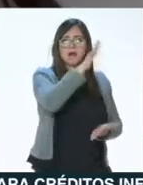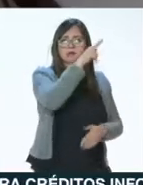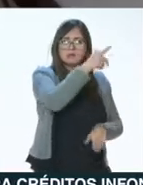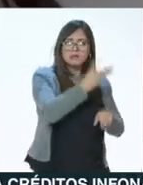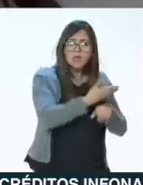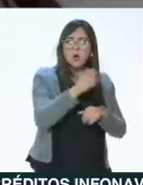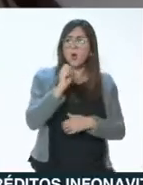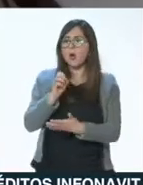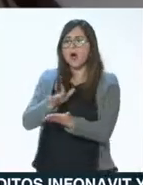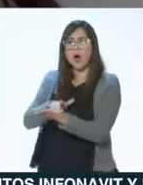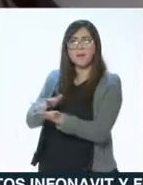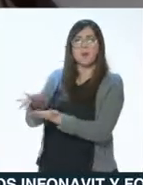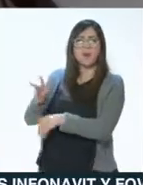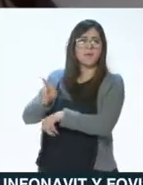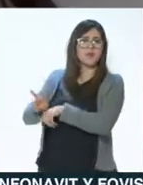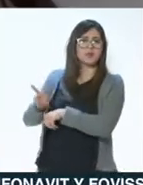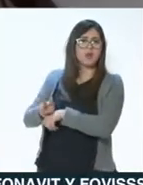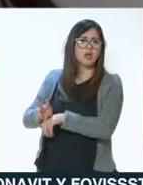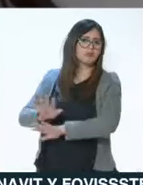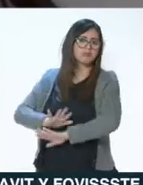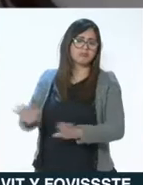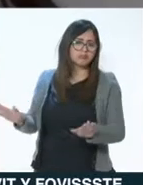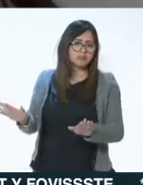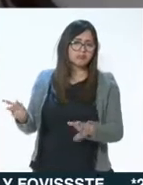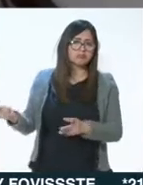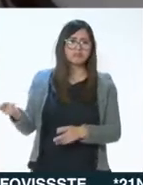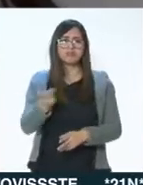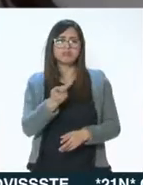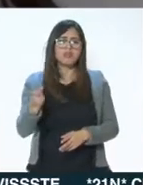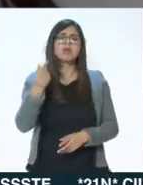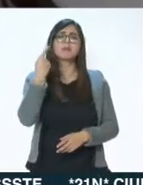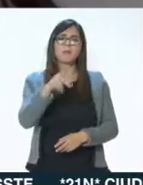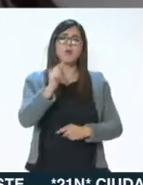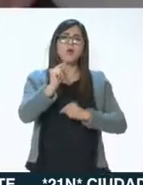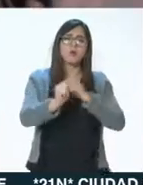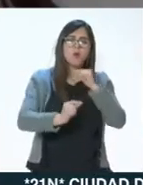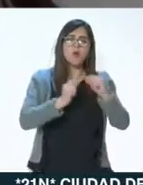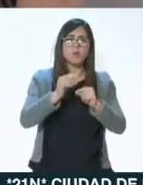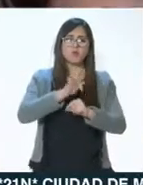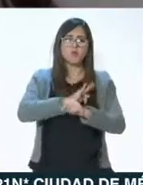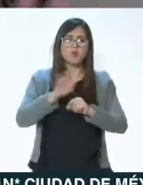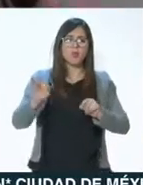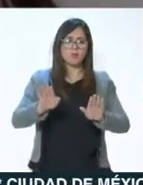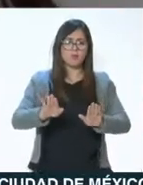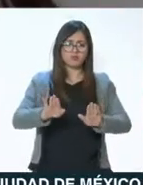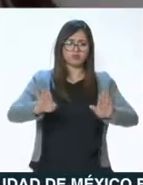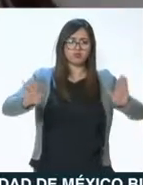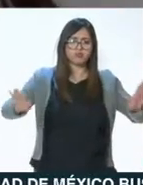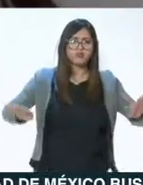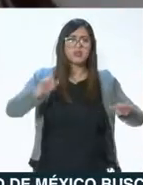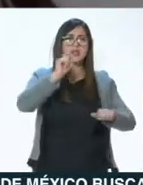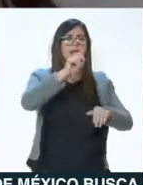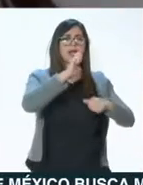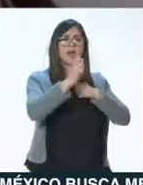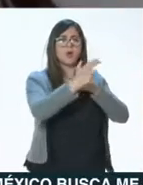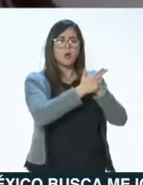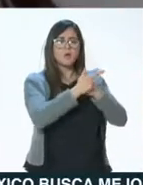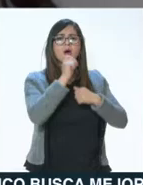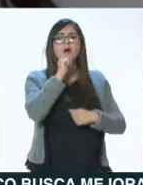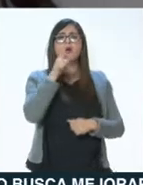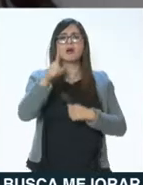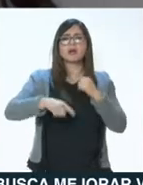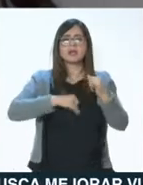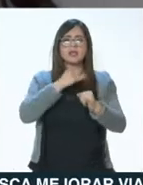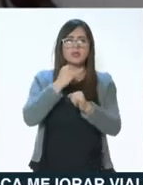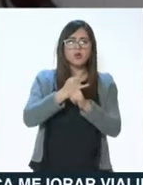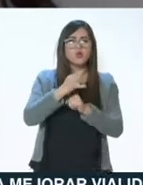implícito a lo que haga Estados Unidos ahí. Aunque hay maneras de distanciar, la Europa y el Internacional Socialista están diciendo no